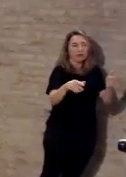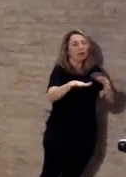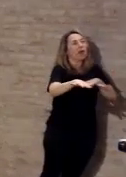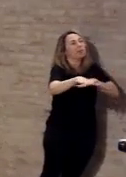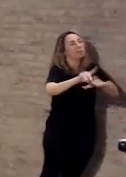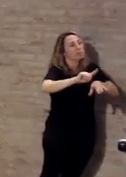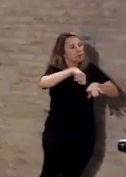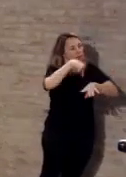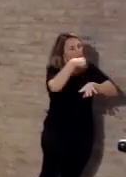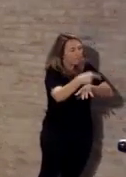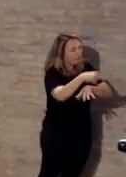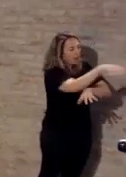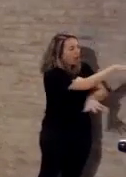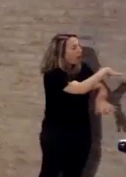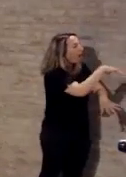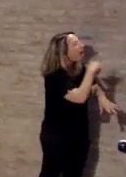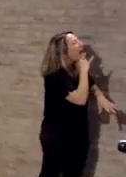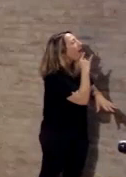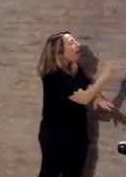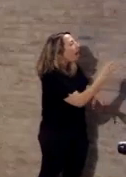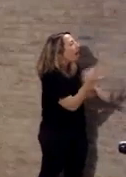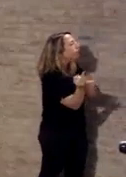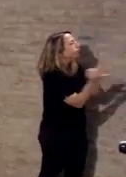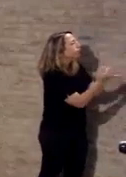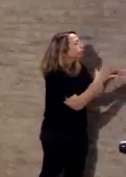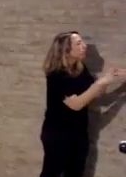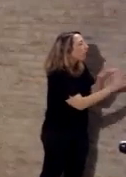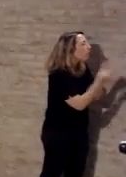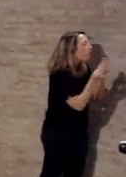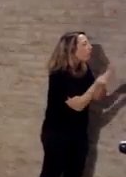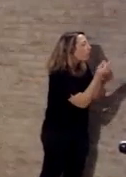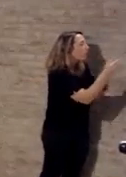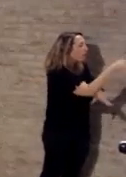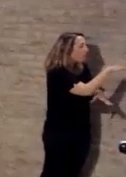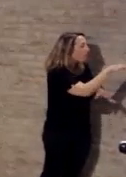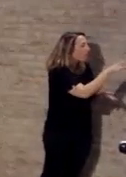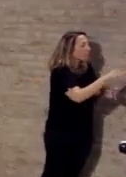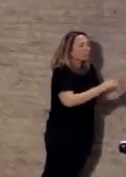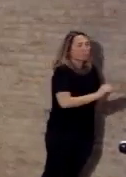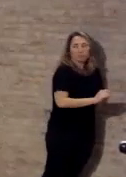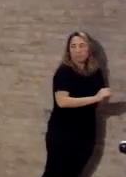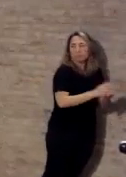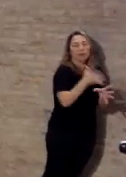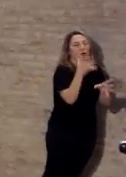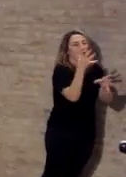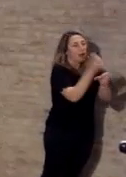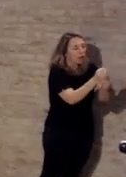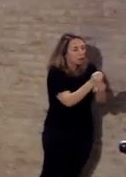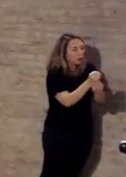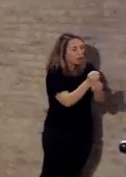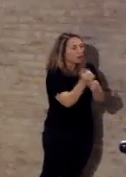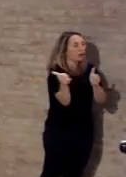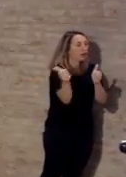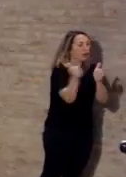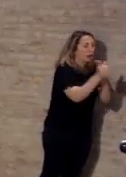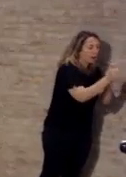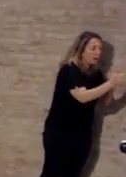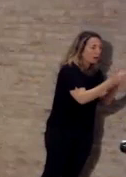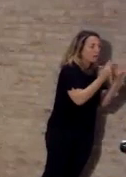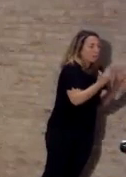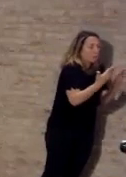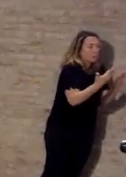esa persona pueda llegar al centro de denuncia o a los ales a los lugares donde toman la denuncia que pueda tomar un colectivo que la